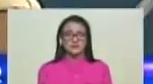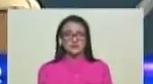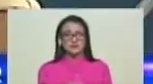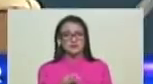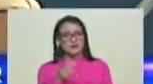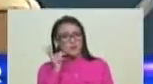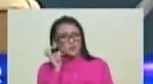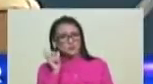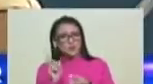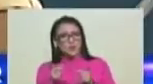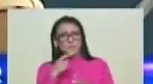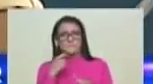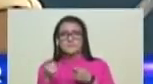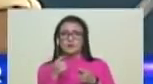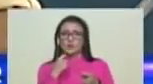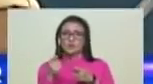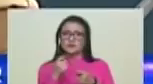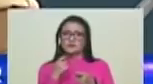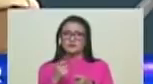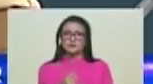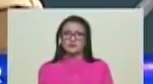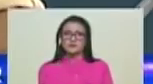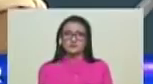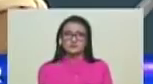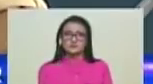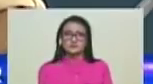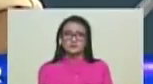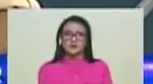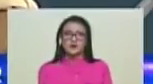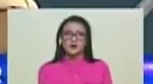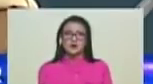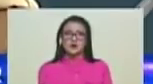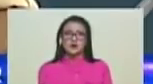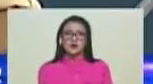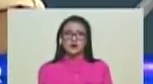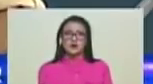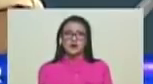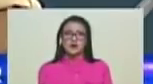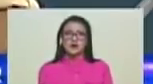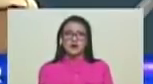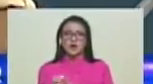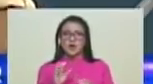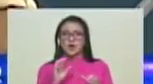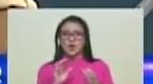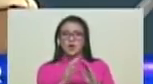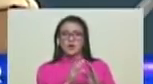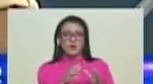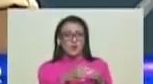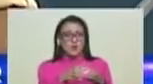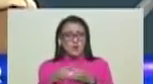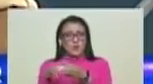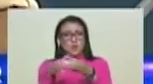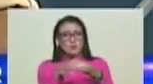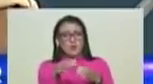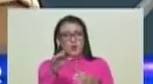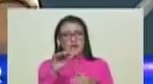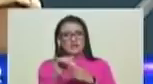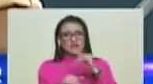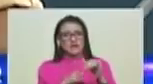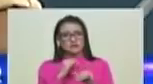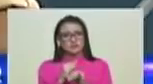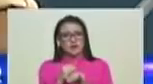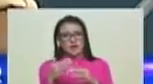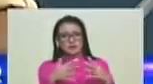de muchos periodistas, perdónenme la crítica constructiva, es la comunidad internacional. O sea, la comunidad internacional son los blancos nada más. Es